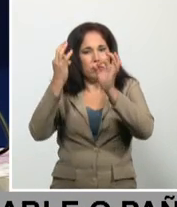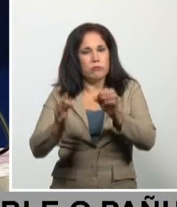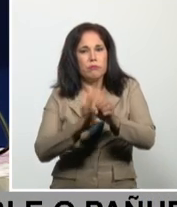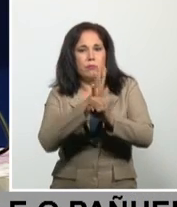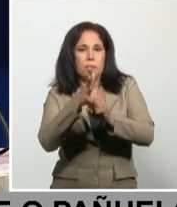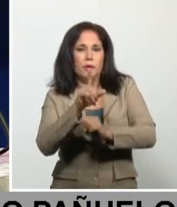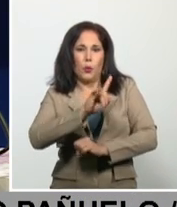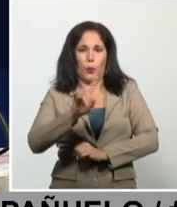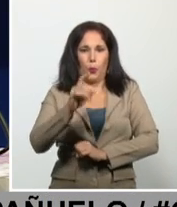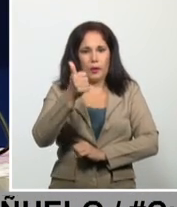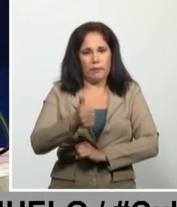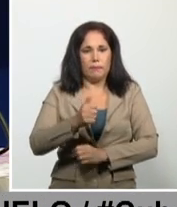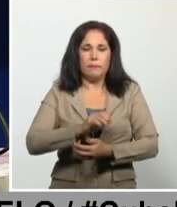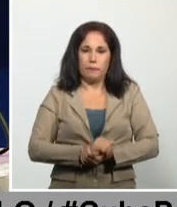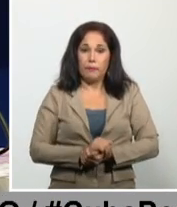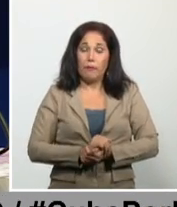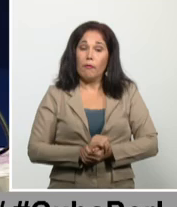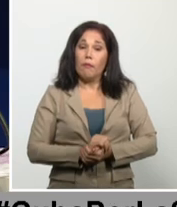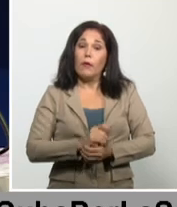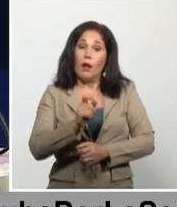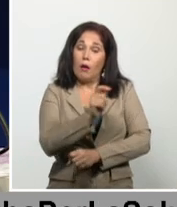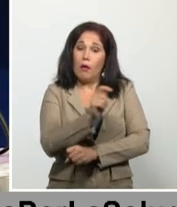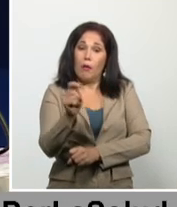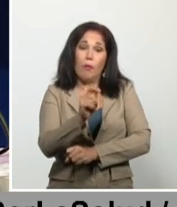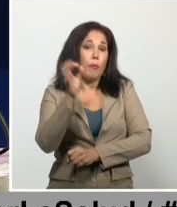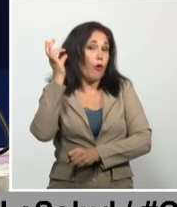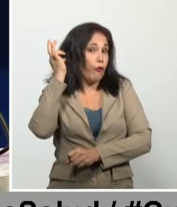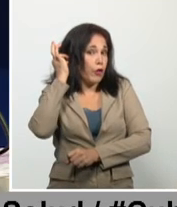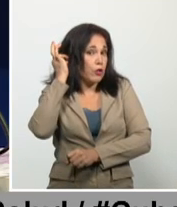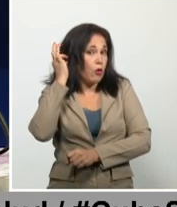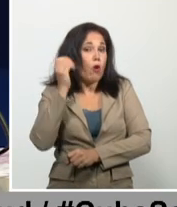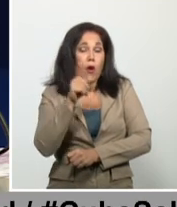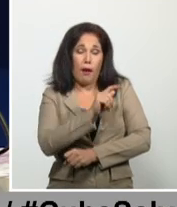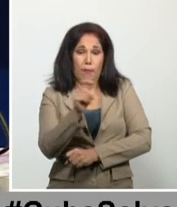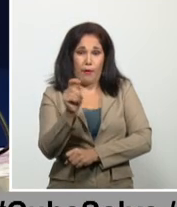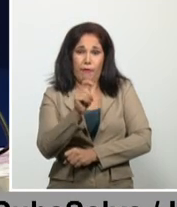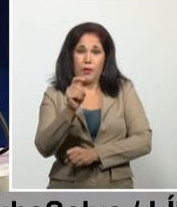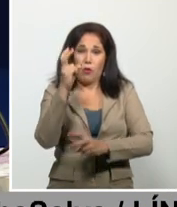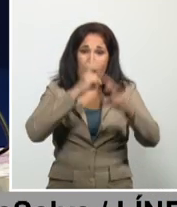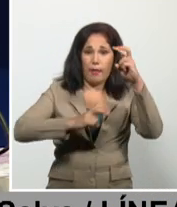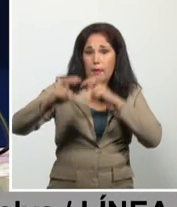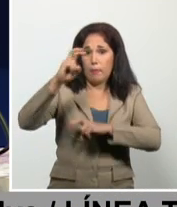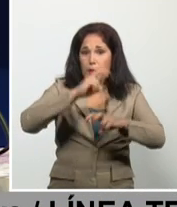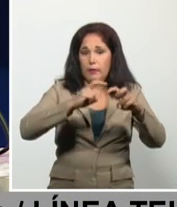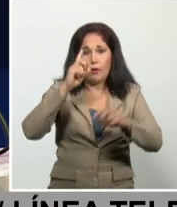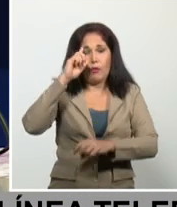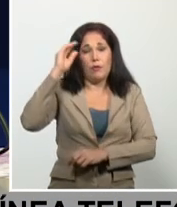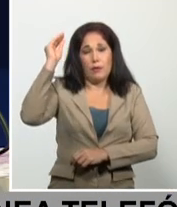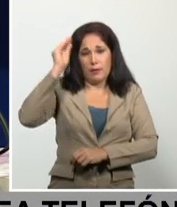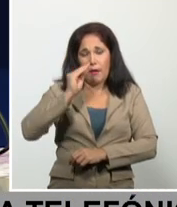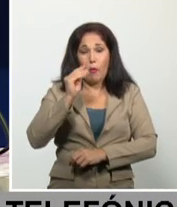certeza. La profesora Concepción Campa, Conchita, como todos la conocemos, una destacada investigadora